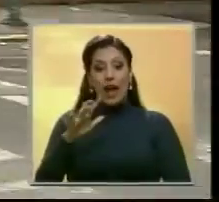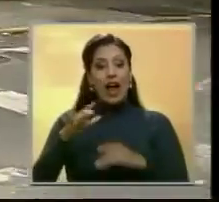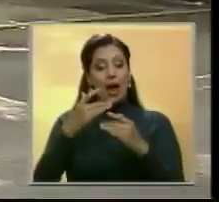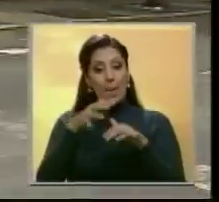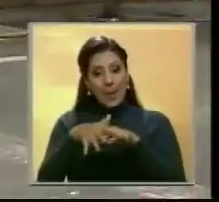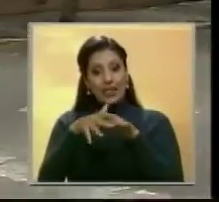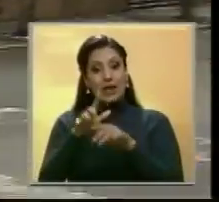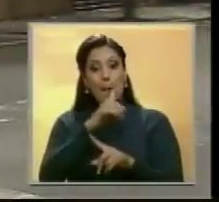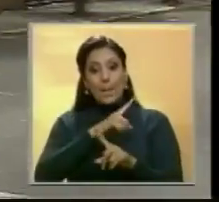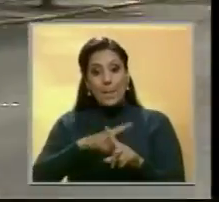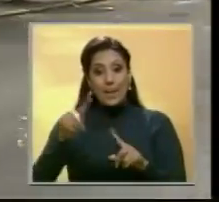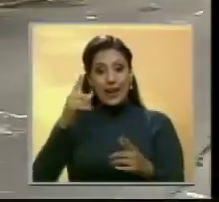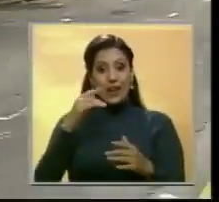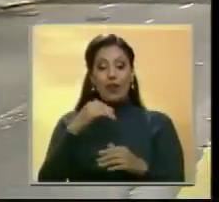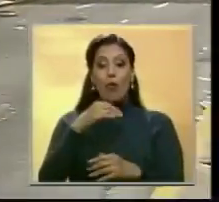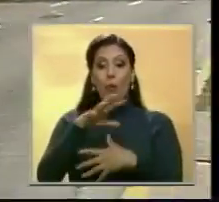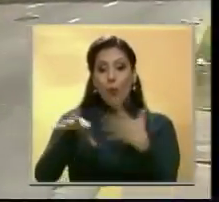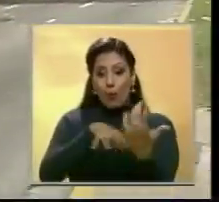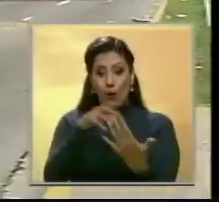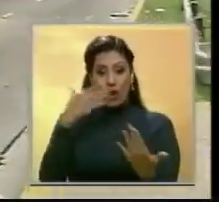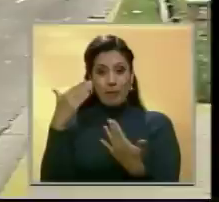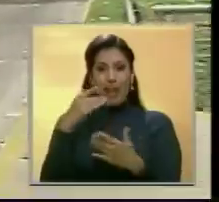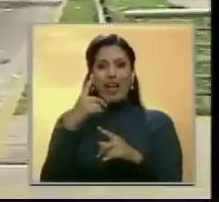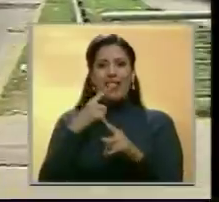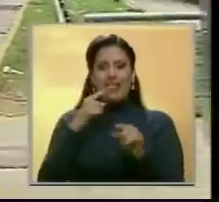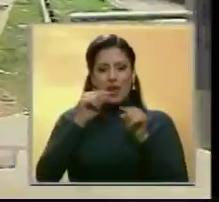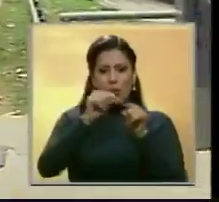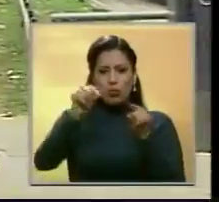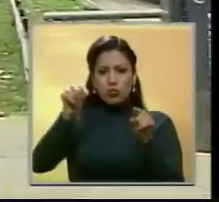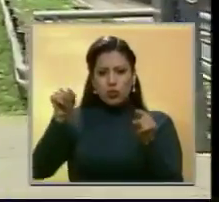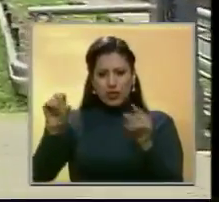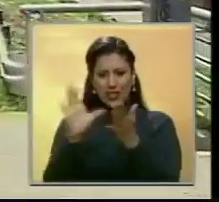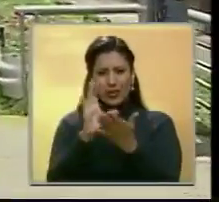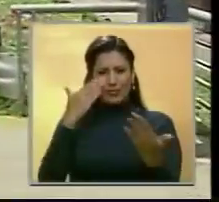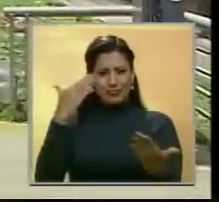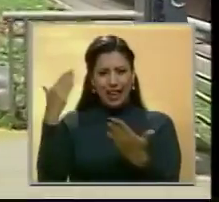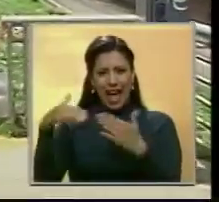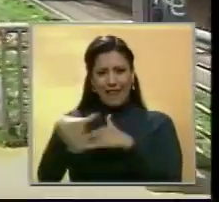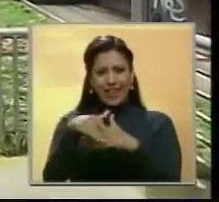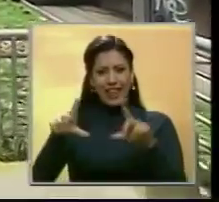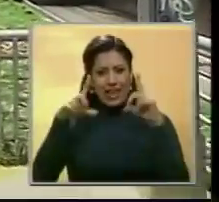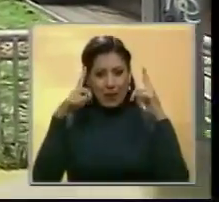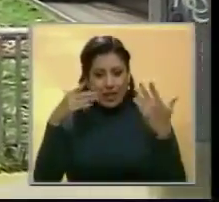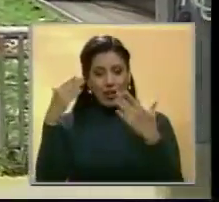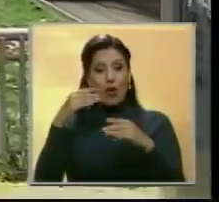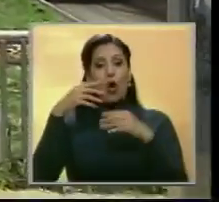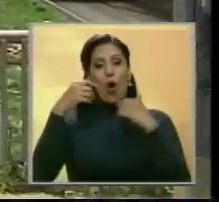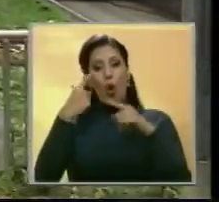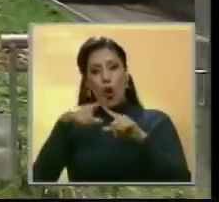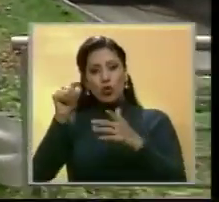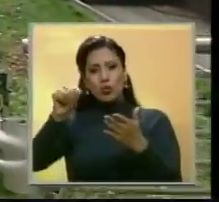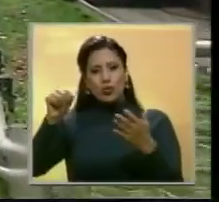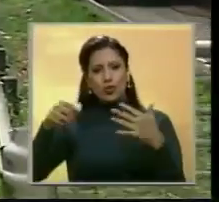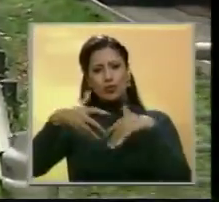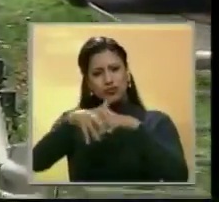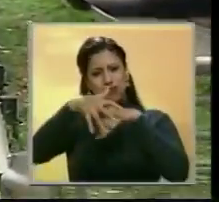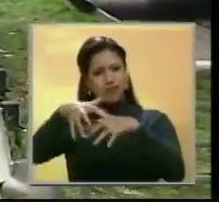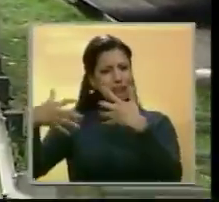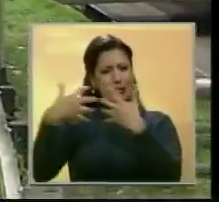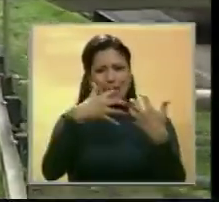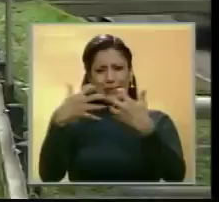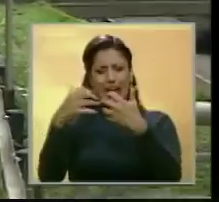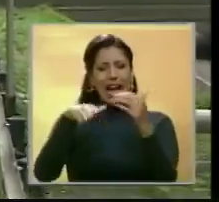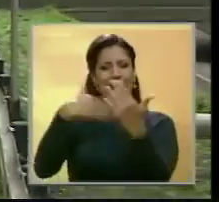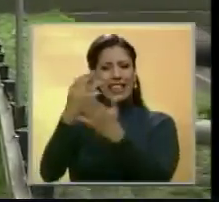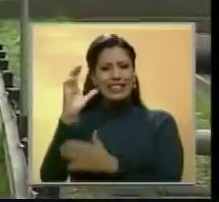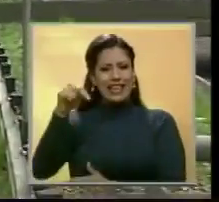se mantenía aquí. Pero mientras que esto sucedía, por varios puntos de la ciudad también se presentaron concentraciones, manifestaciones, tratando de llegar al